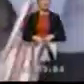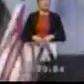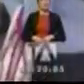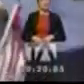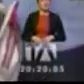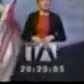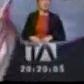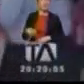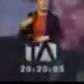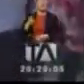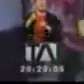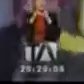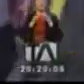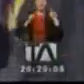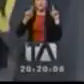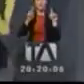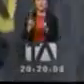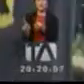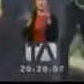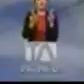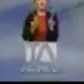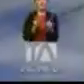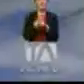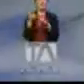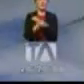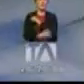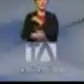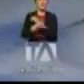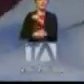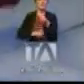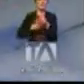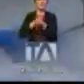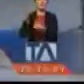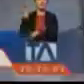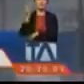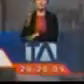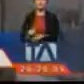el lanzamiento de planes de contingencia en los países vecinos de